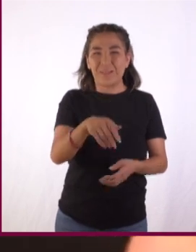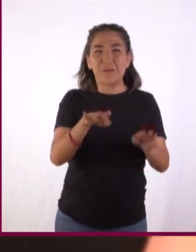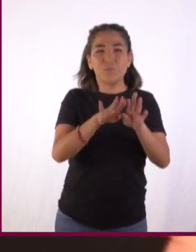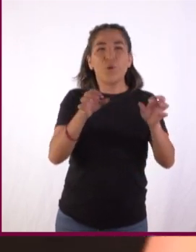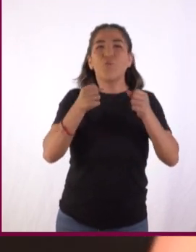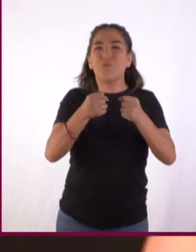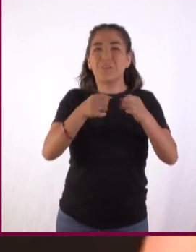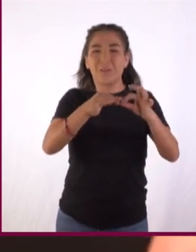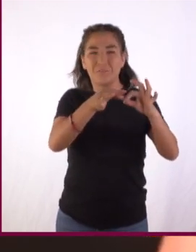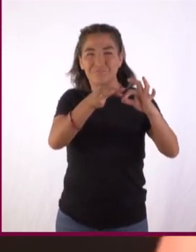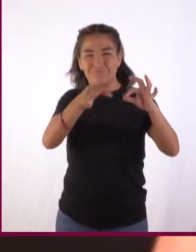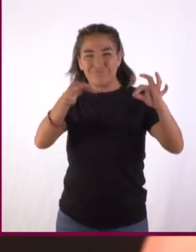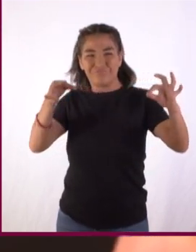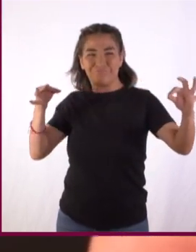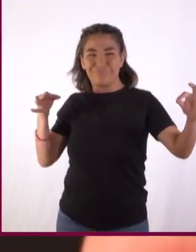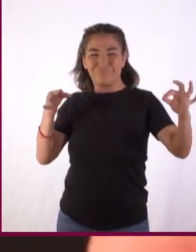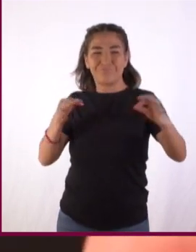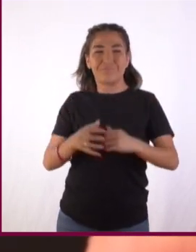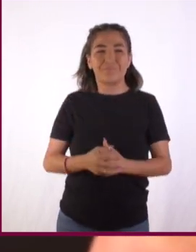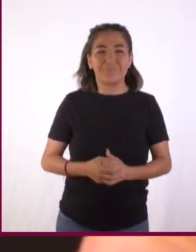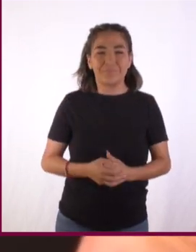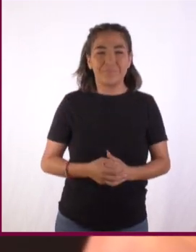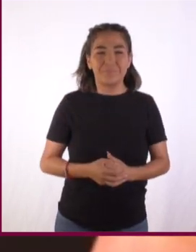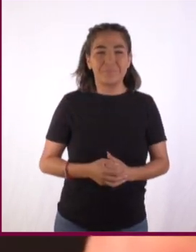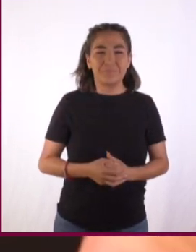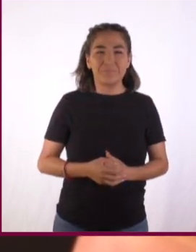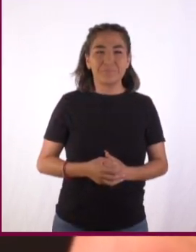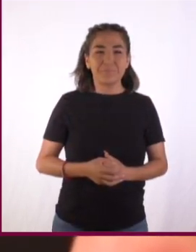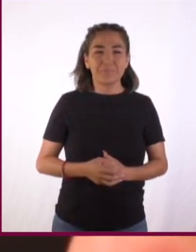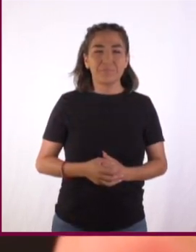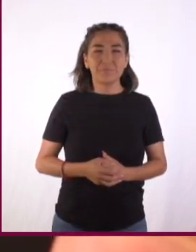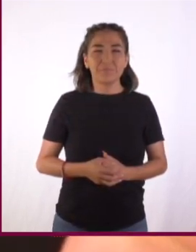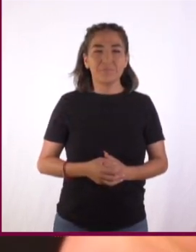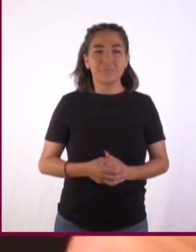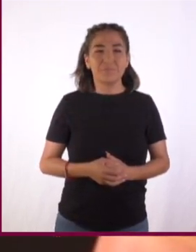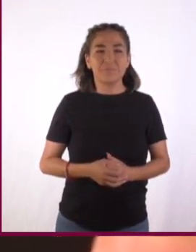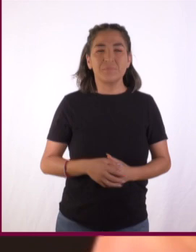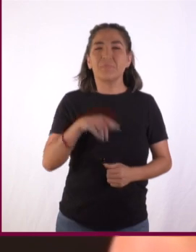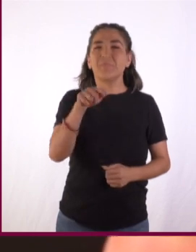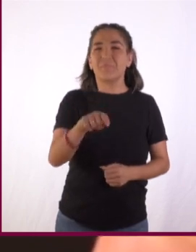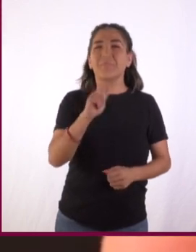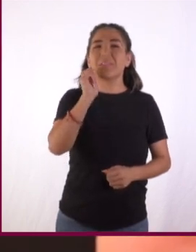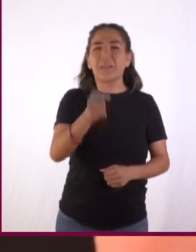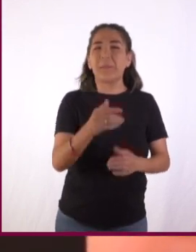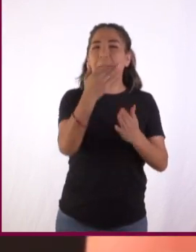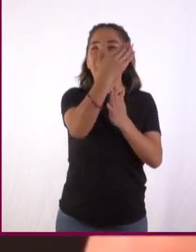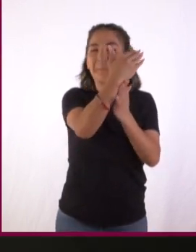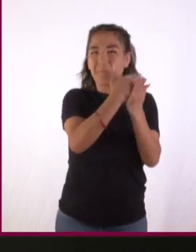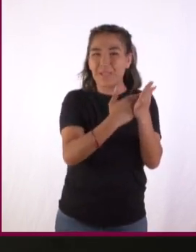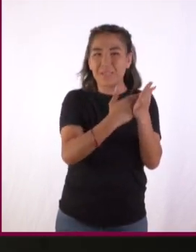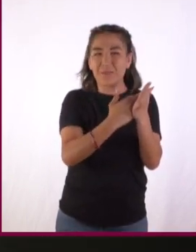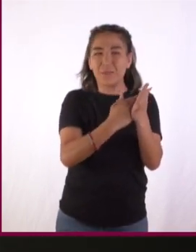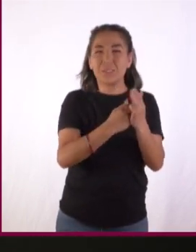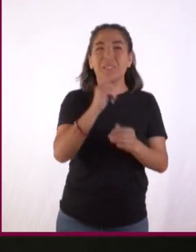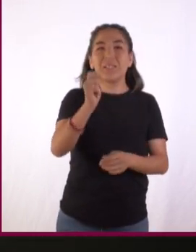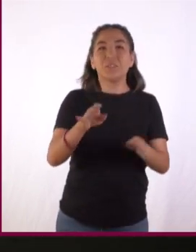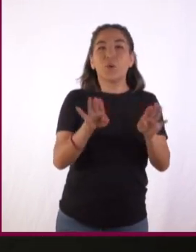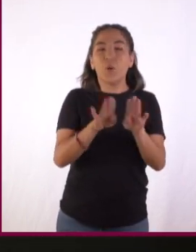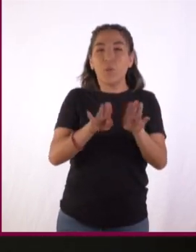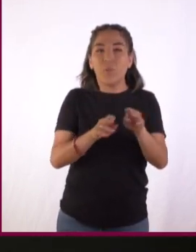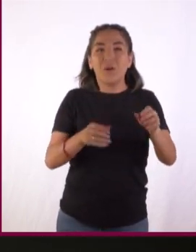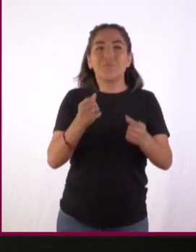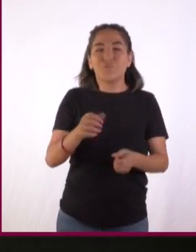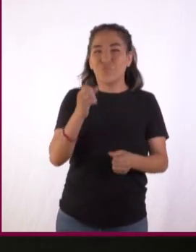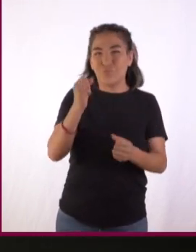la tensión, es decir, de la fuerza con la que la estamos tensionando, la elongación será menor cuando